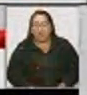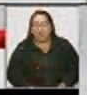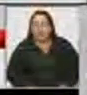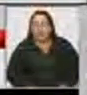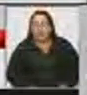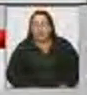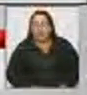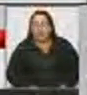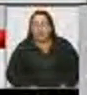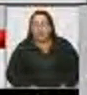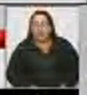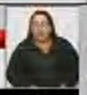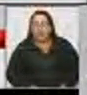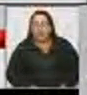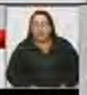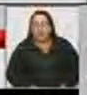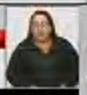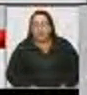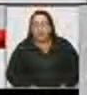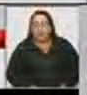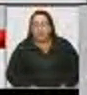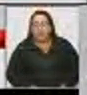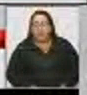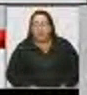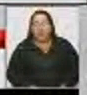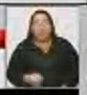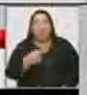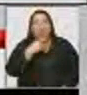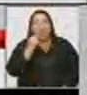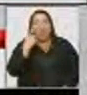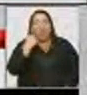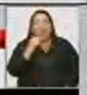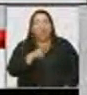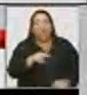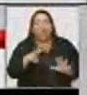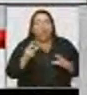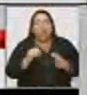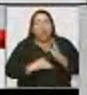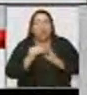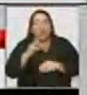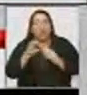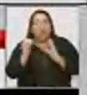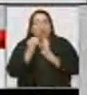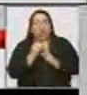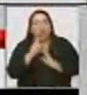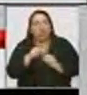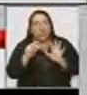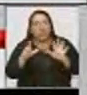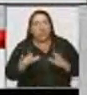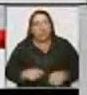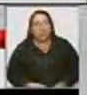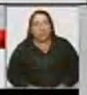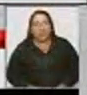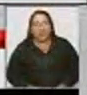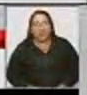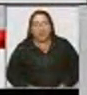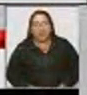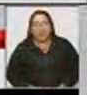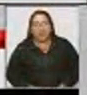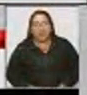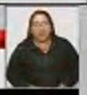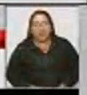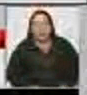mujeres. Tanto en mujeres como en hombres, los porcentajes del 2018 son mayores a los registrados en el 2017, que